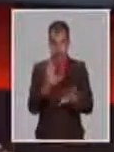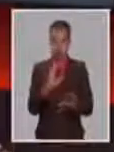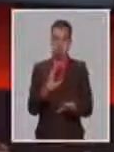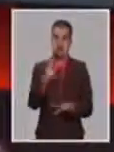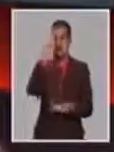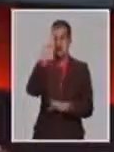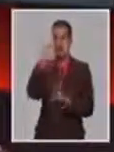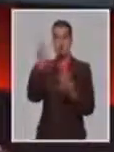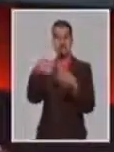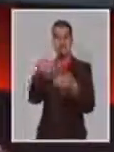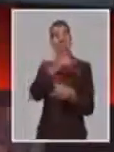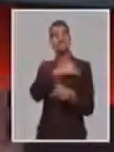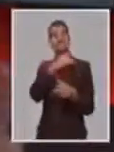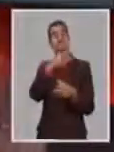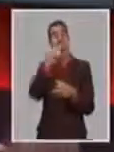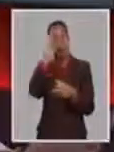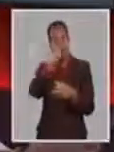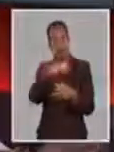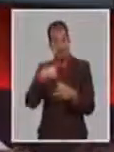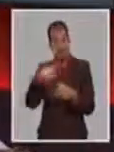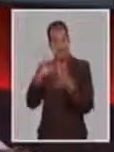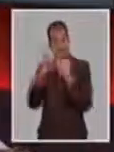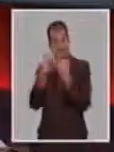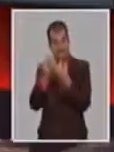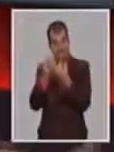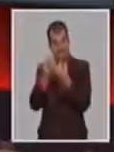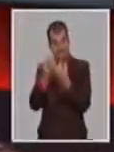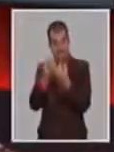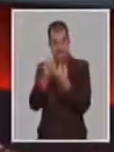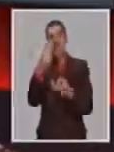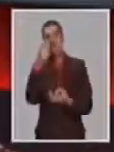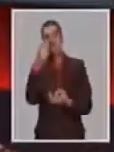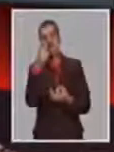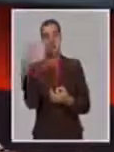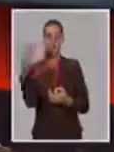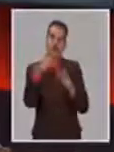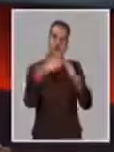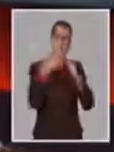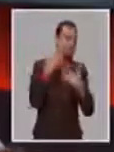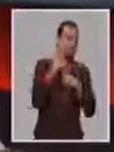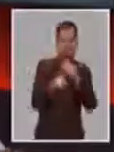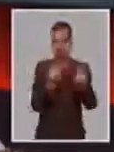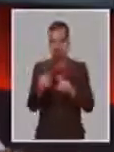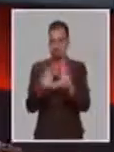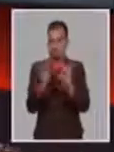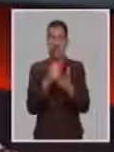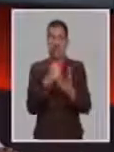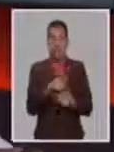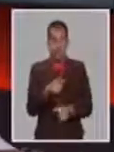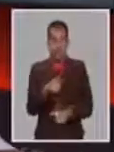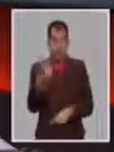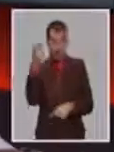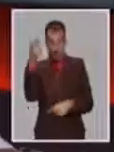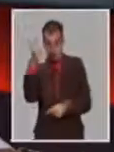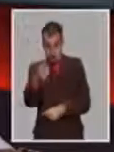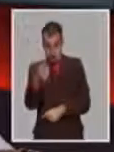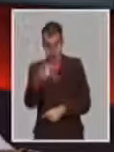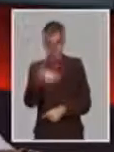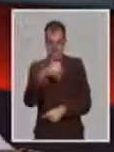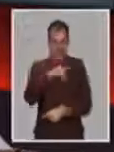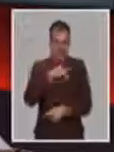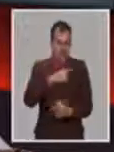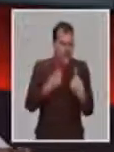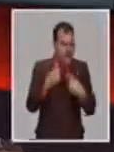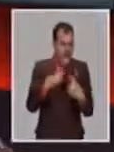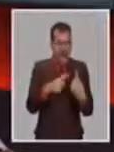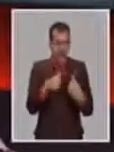familia, que les va a recomendar que si se sienten algo, cualquier cosa que se sientan en ensayos clínicos, aunque sea leve, es algo que